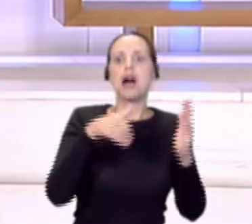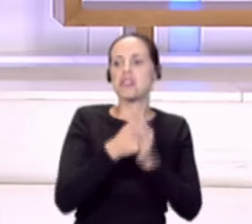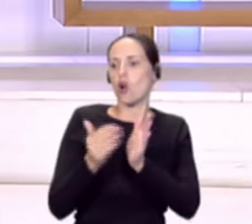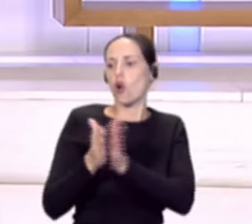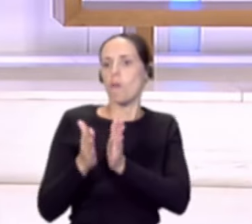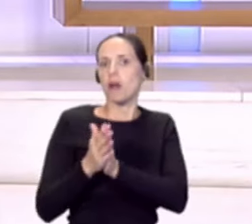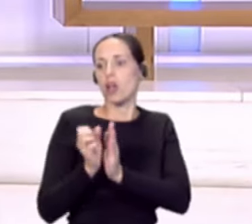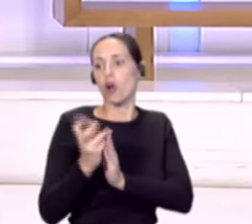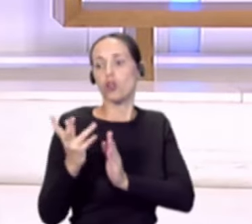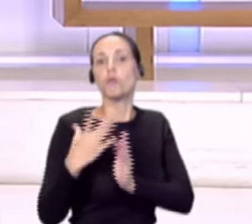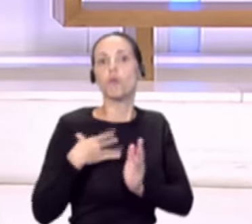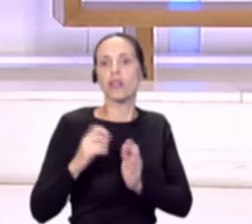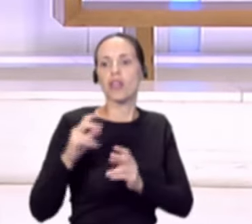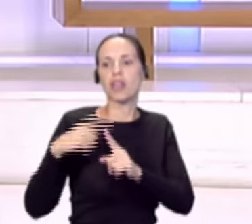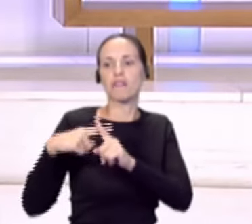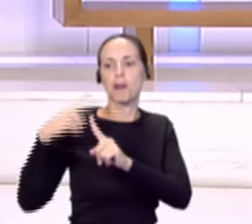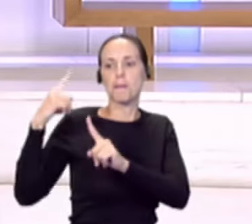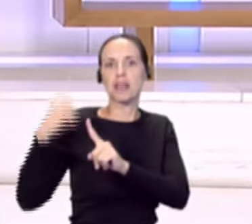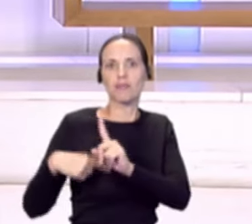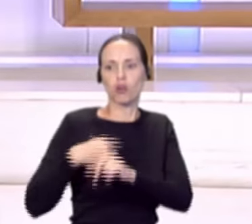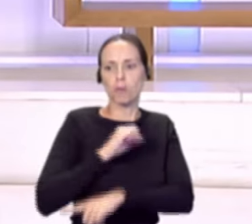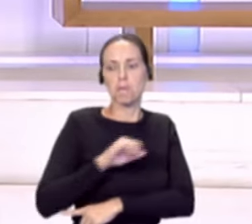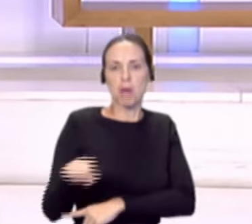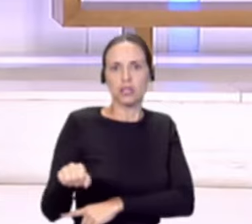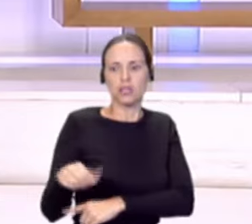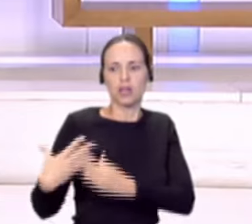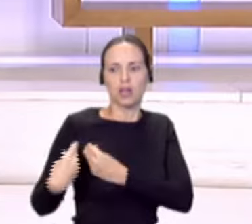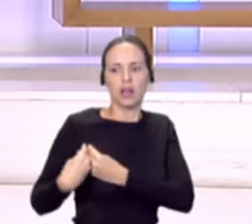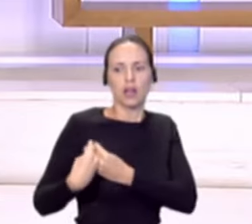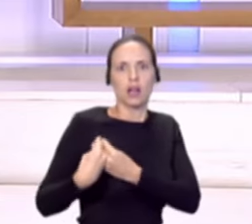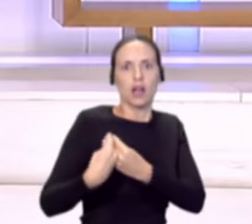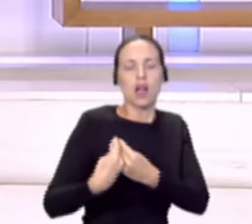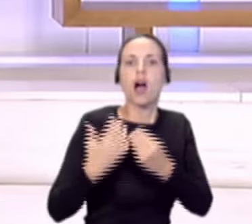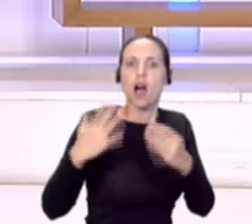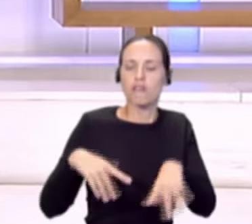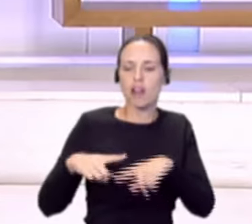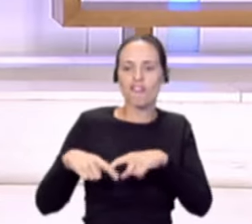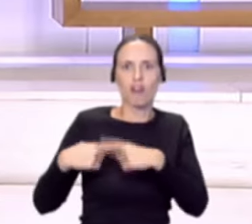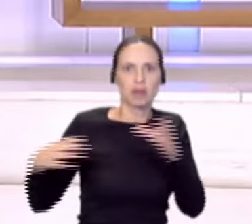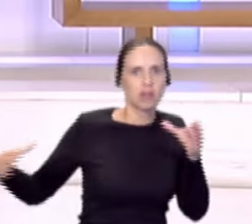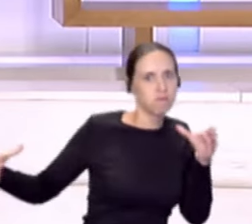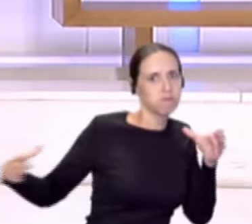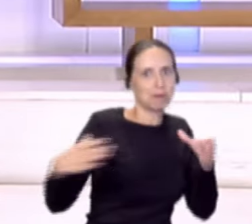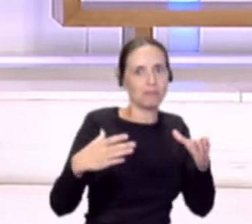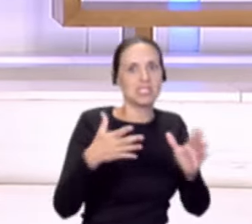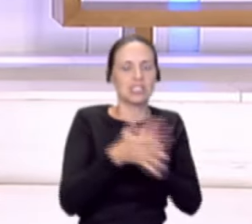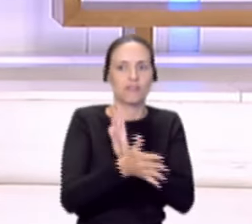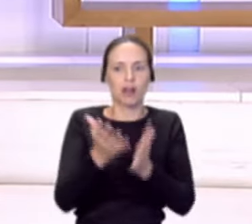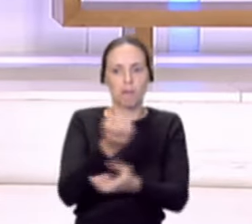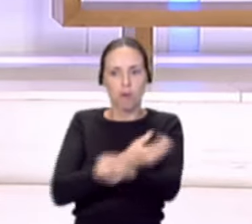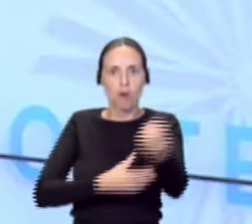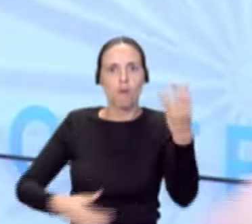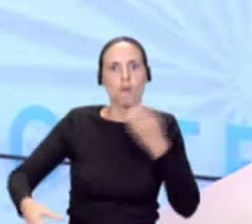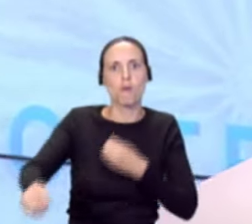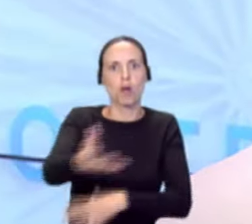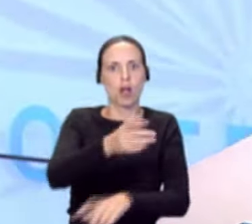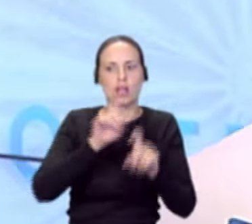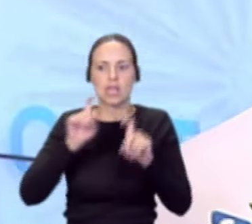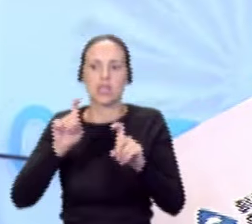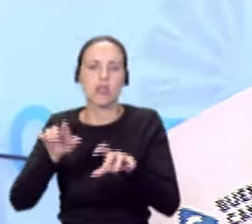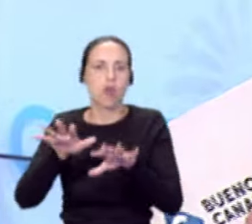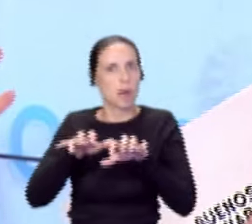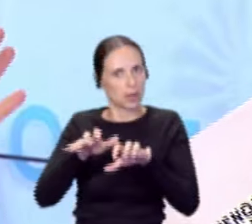tienen un nivel más bajo. Ajá. Entonces todo eso hace como una familia en la que entre ellos se enseñan y se retroalimentan. Un deporte para todos,